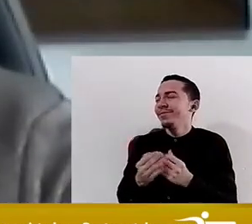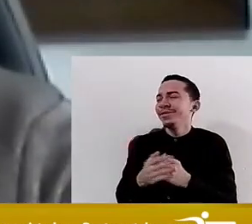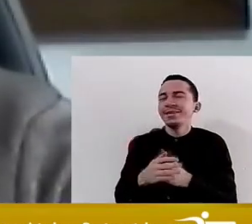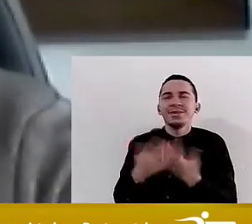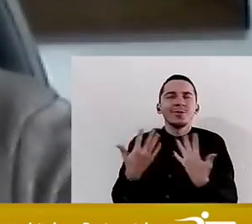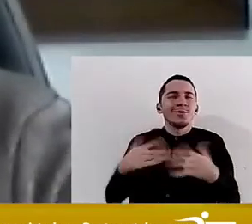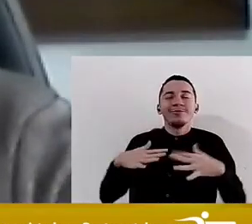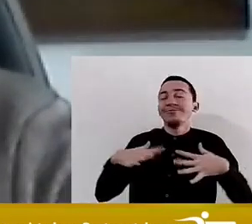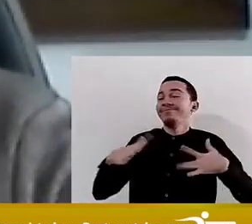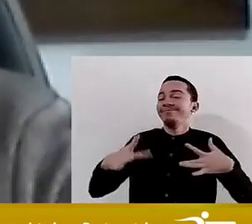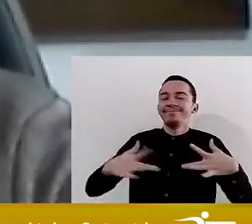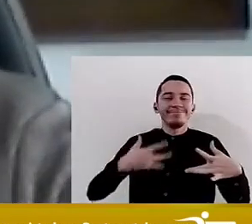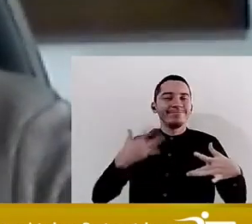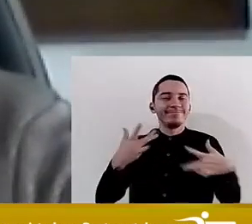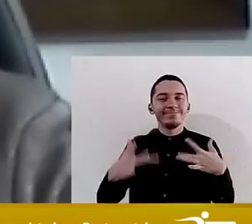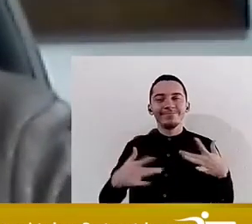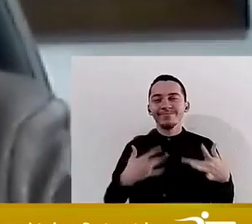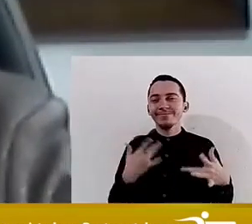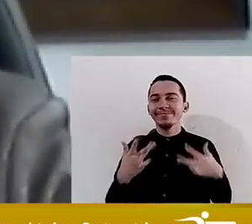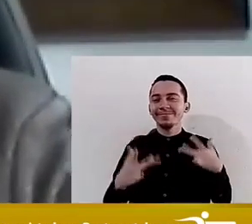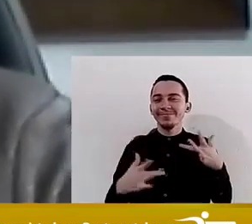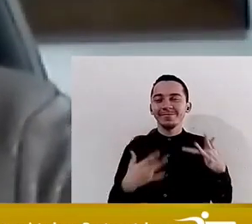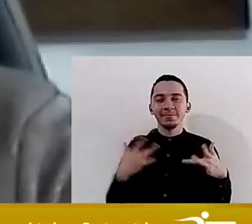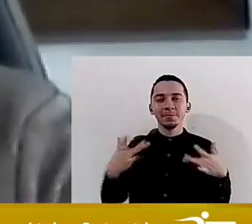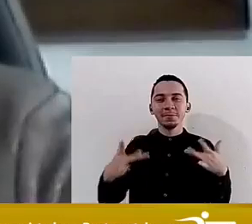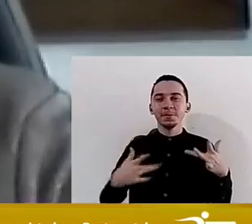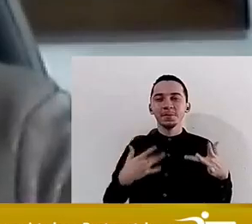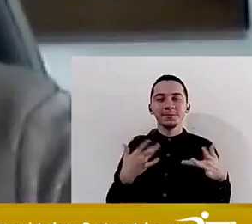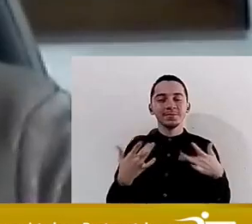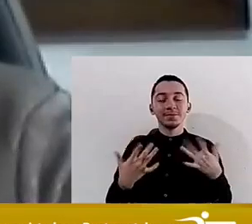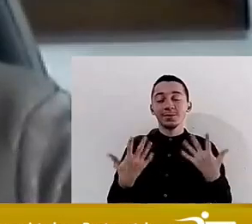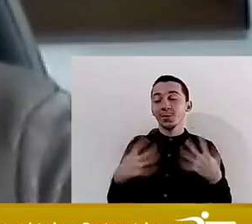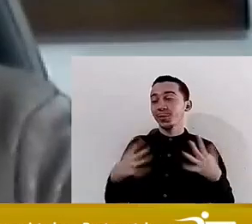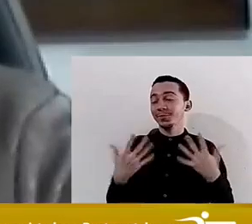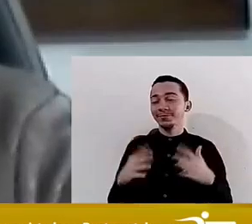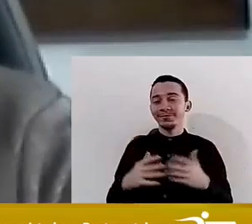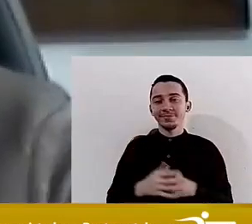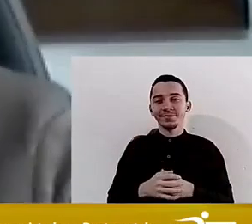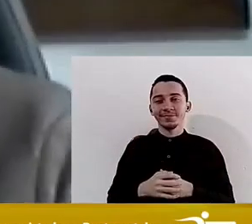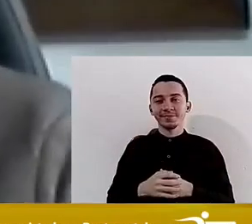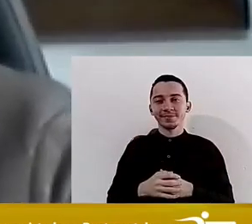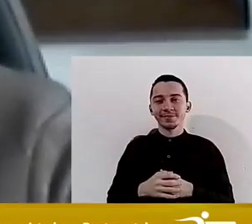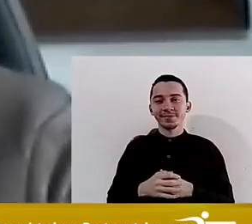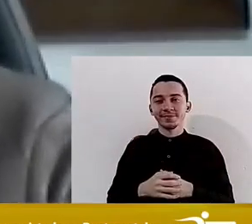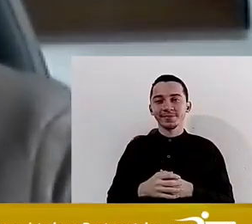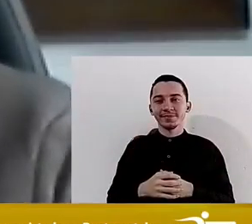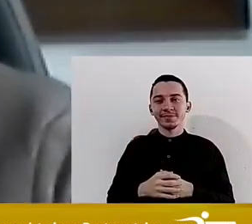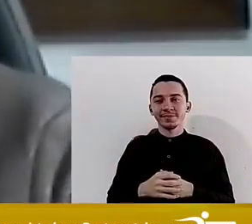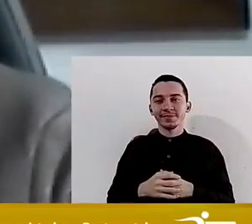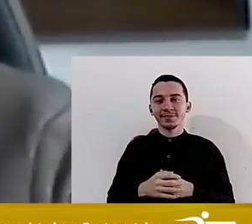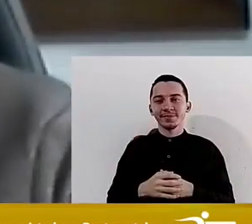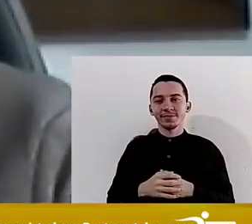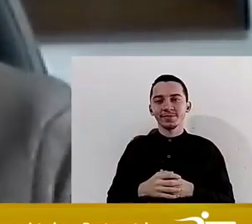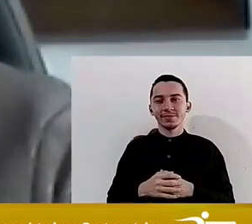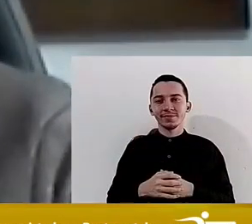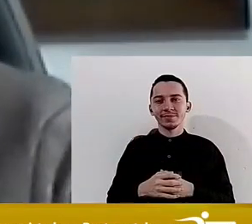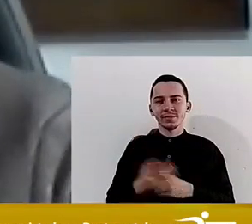alegría! ¡Qué alegría! ¡Qué alegría! Y no quiero perder eso, hermanos.